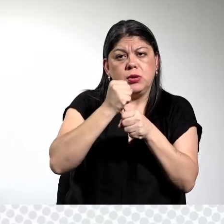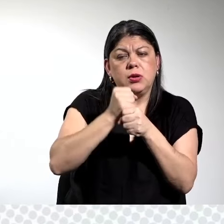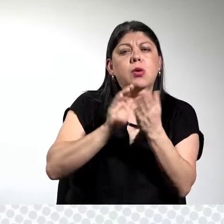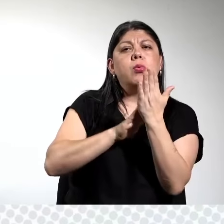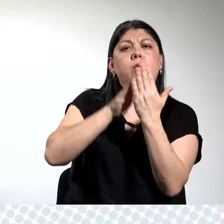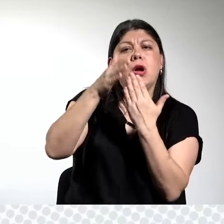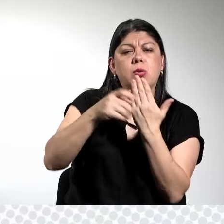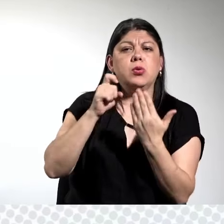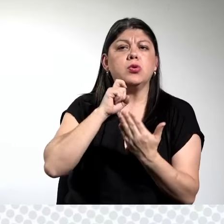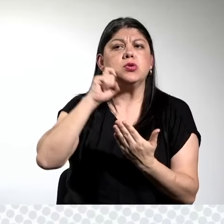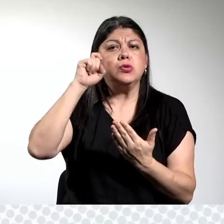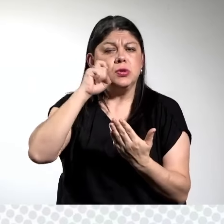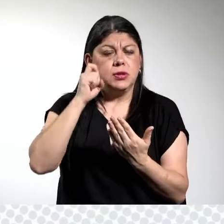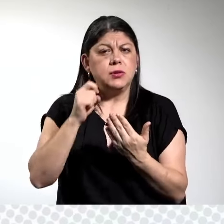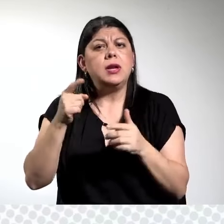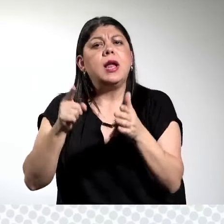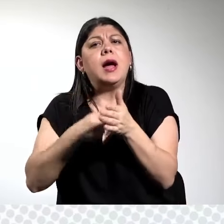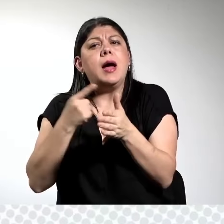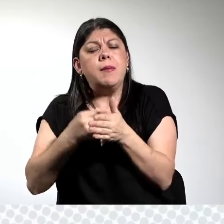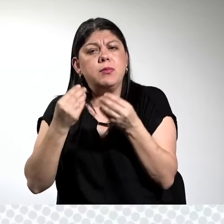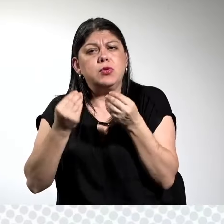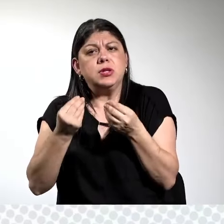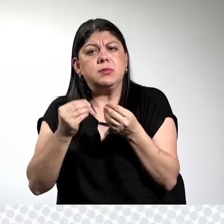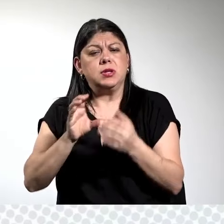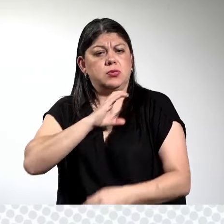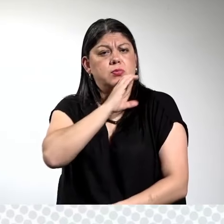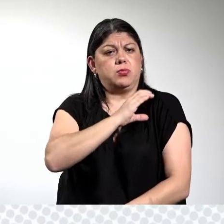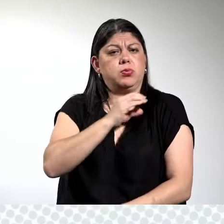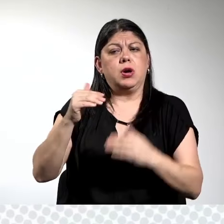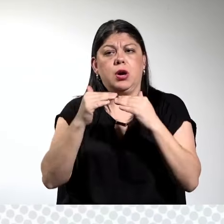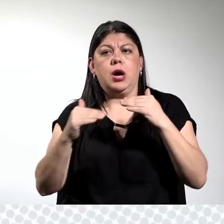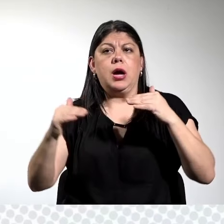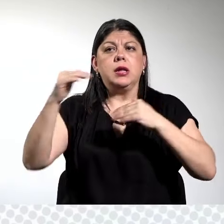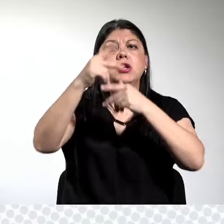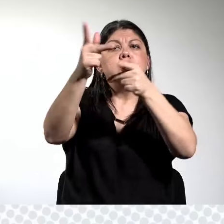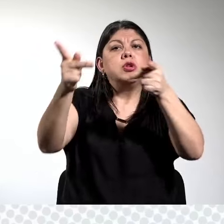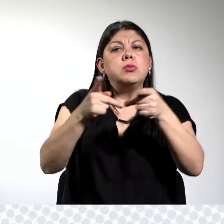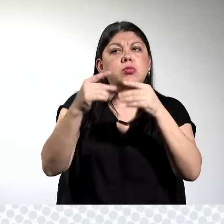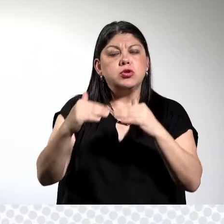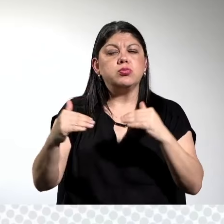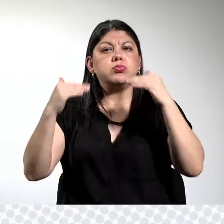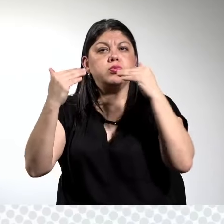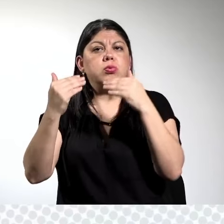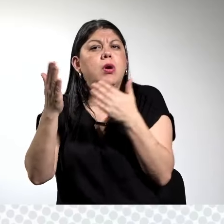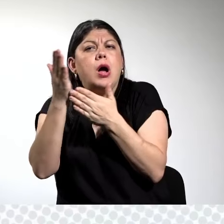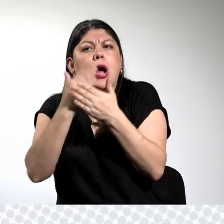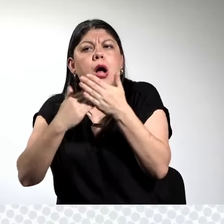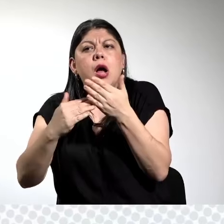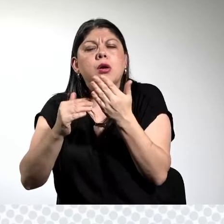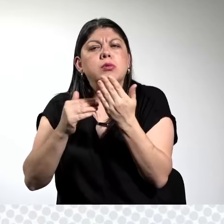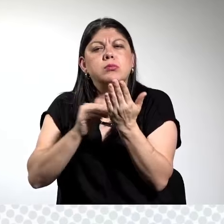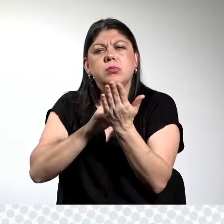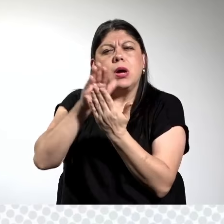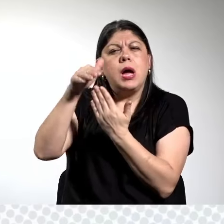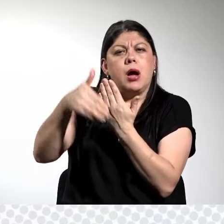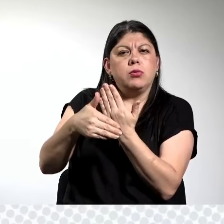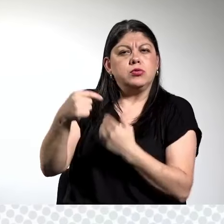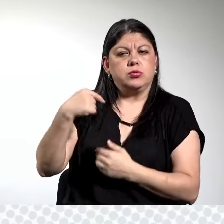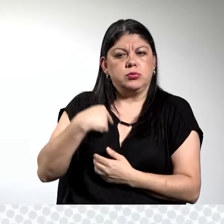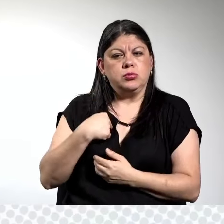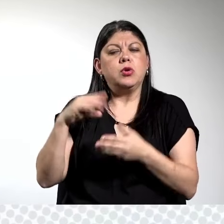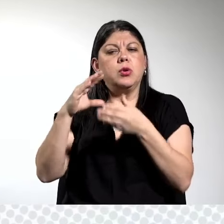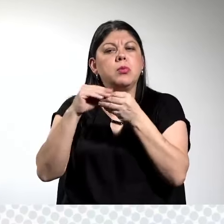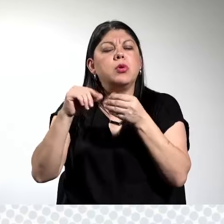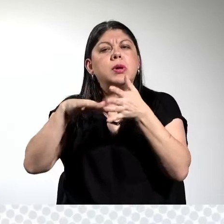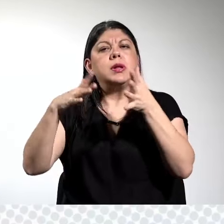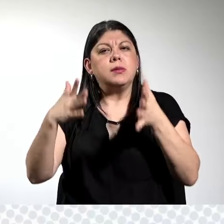mujeres sexual, donde muchas veces se condicionan ascensos laborales o ¿verdad? Cualquier tipo de abuso que yo es porque me lo cuentan mis